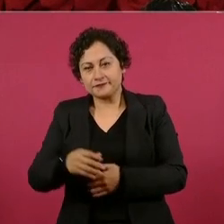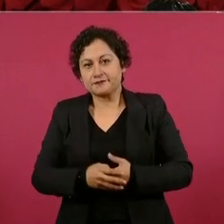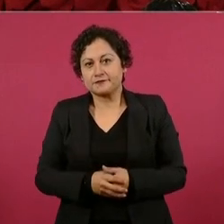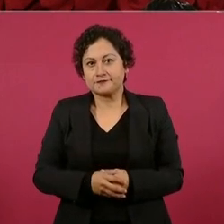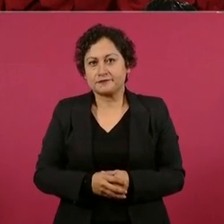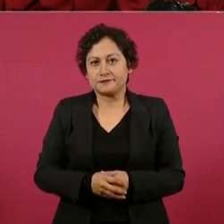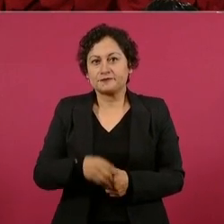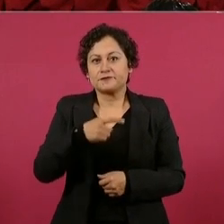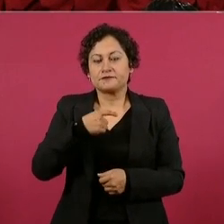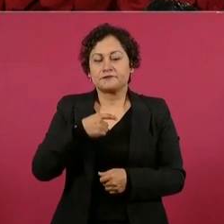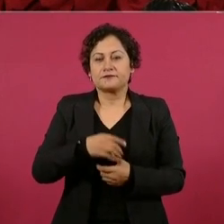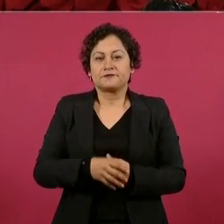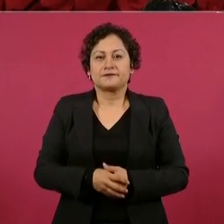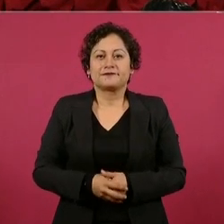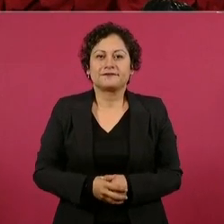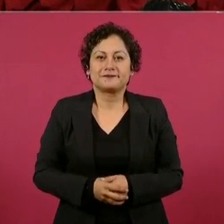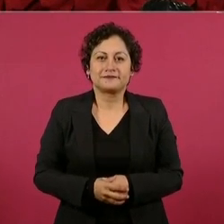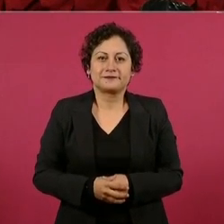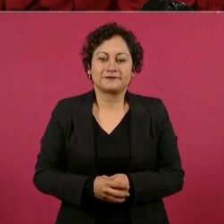Nosotros vamos a hacer una pausa.